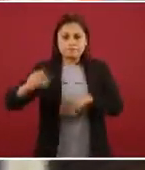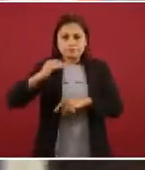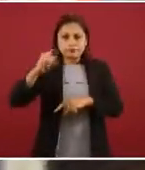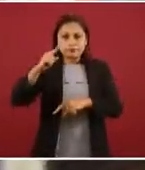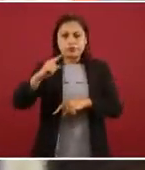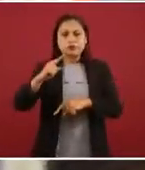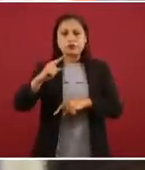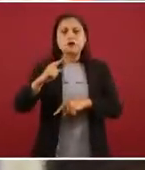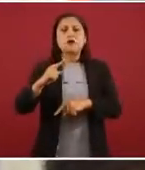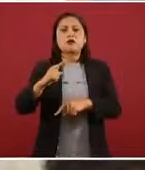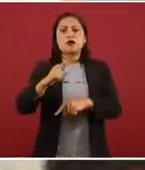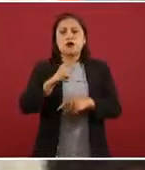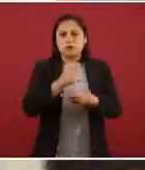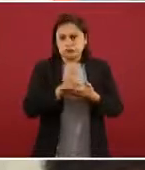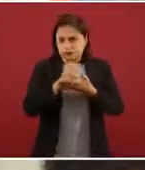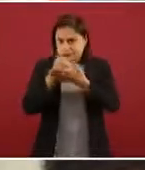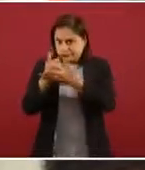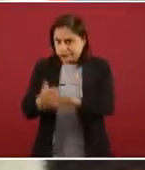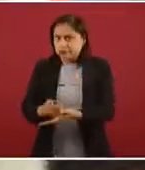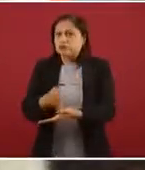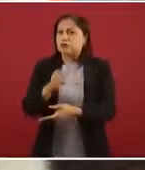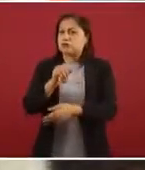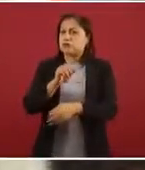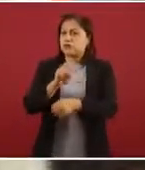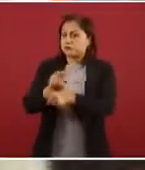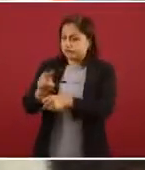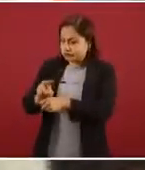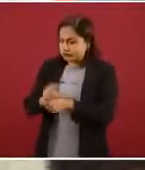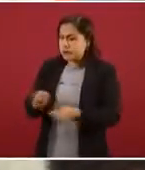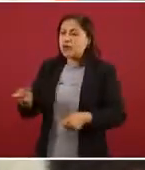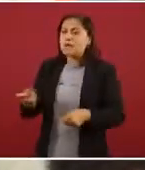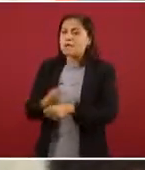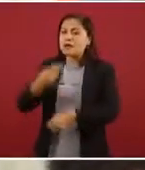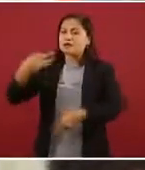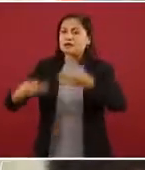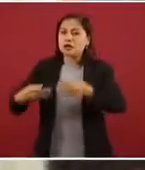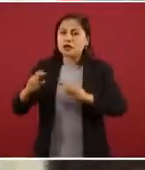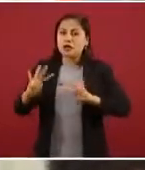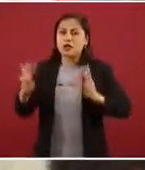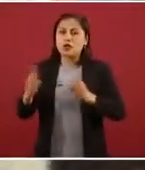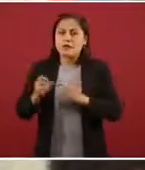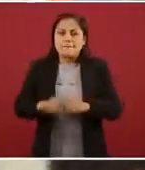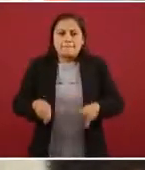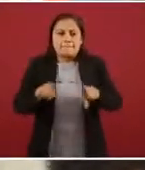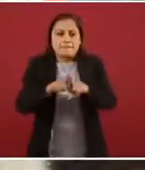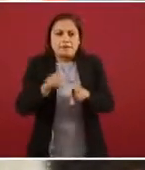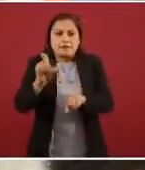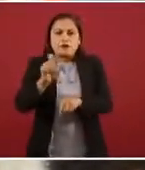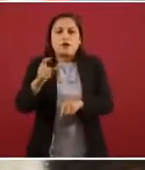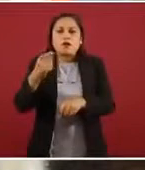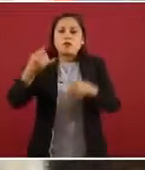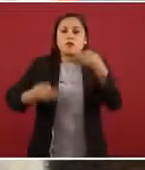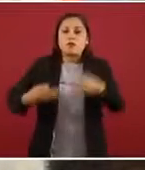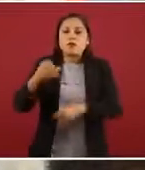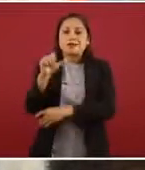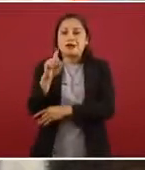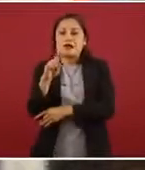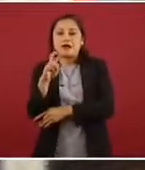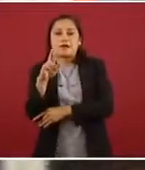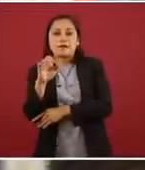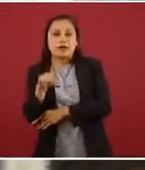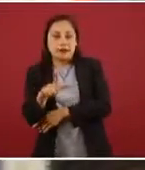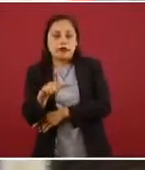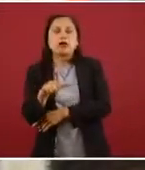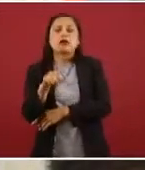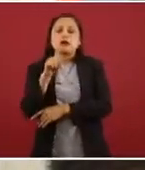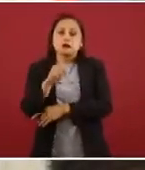Abril, pudiera revisar estas actuaciones de estos jueces, porque es imparable. En todo el Estado de México tienen protección